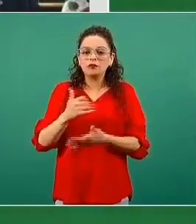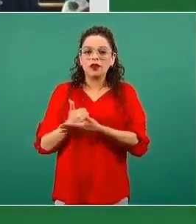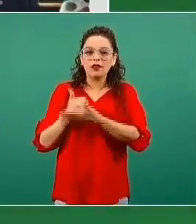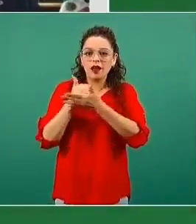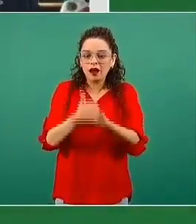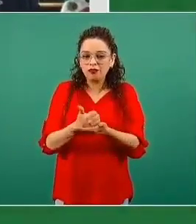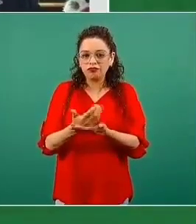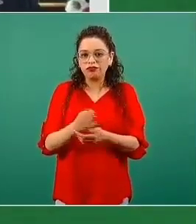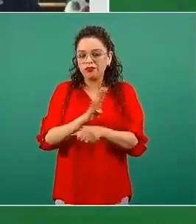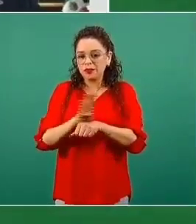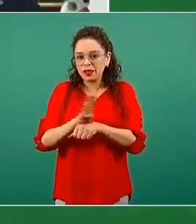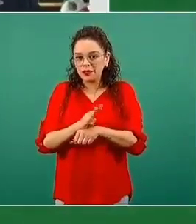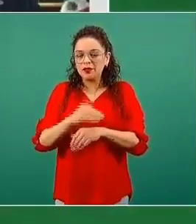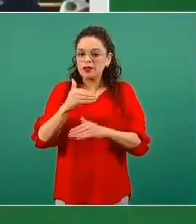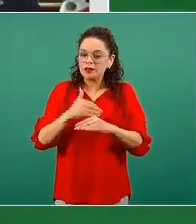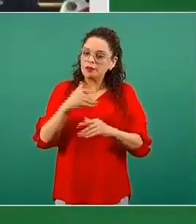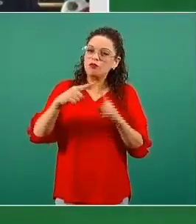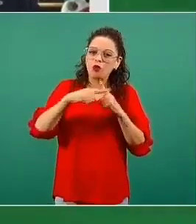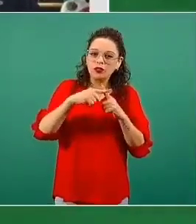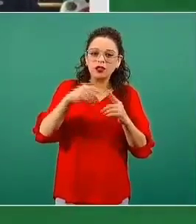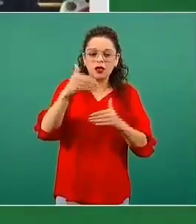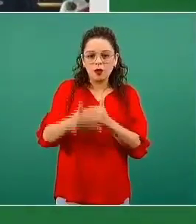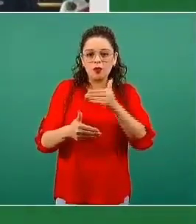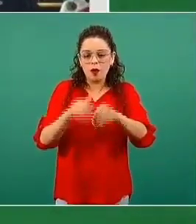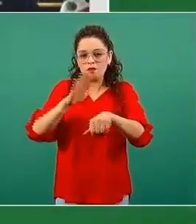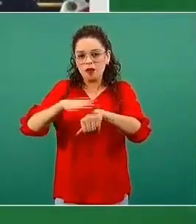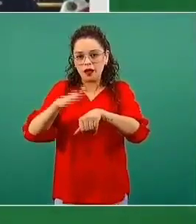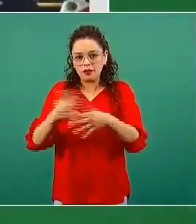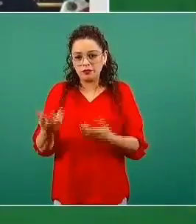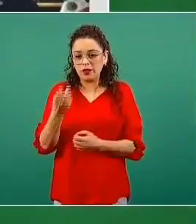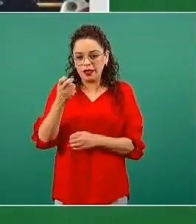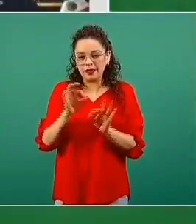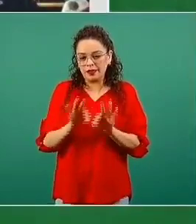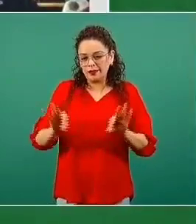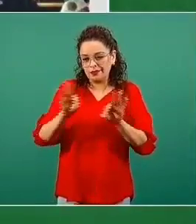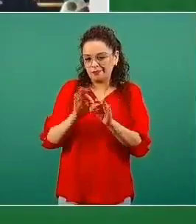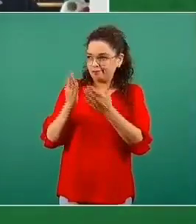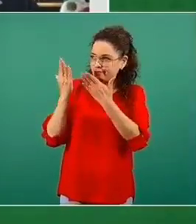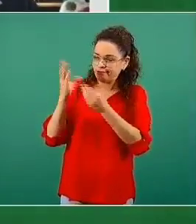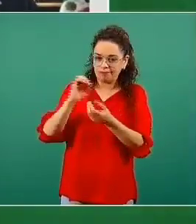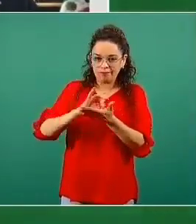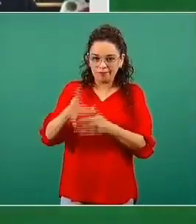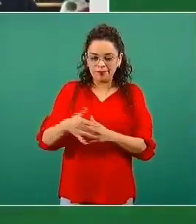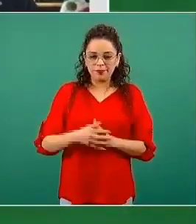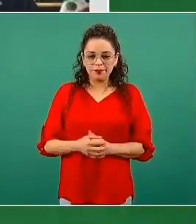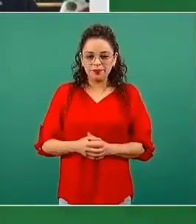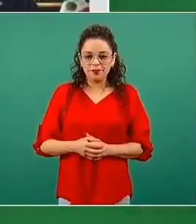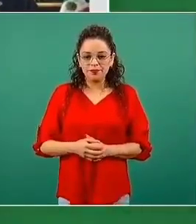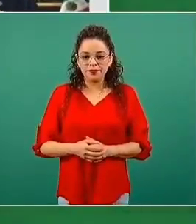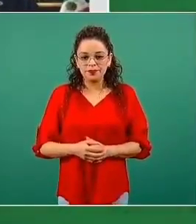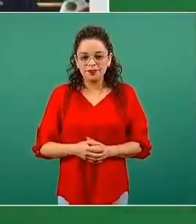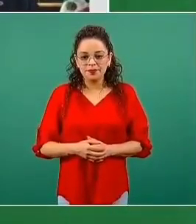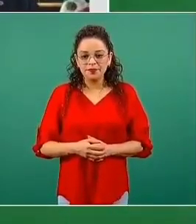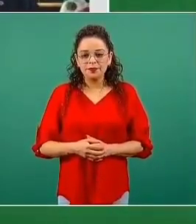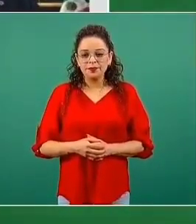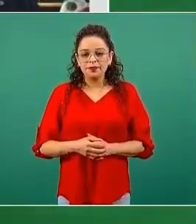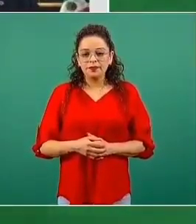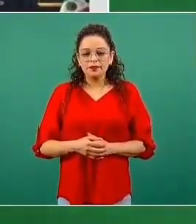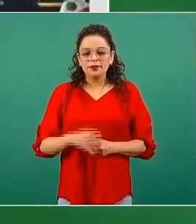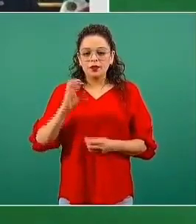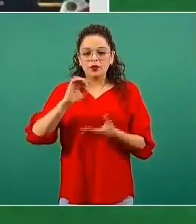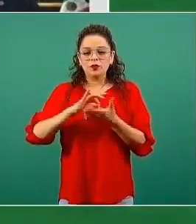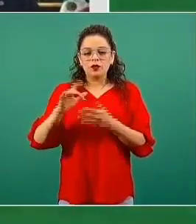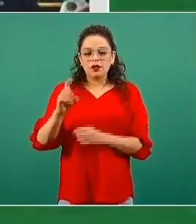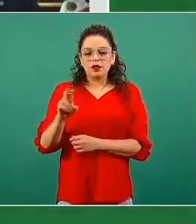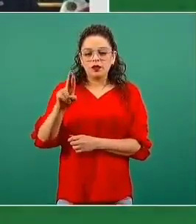si puedes, un comentario general sobre eso, creo que es importante. Gracias. Sí, muchas gracias,